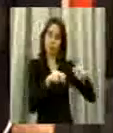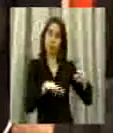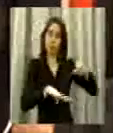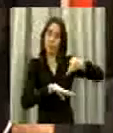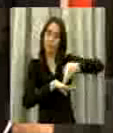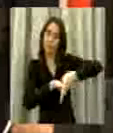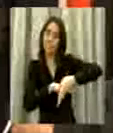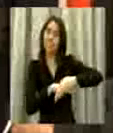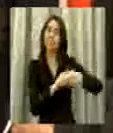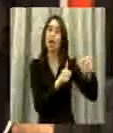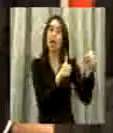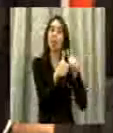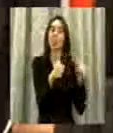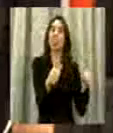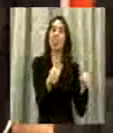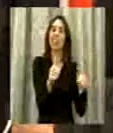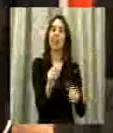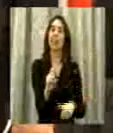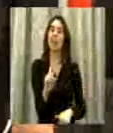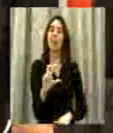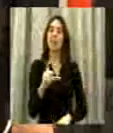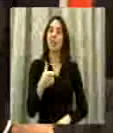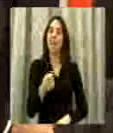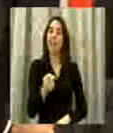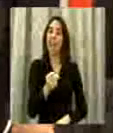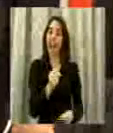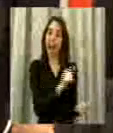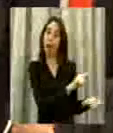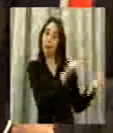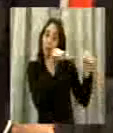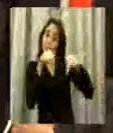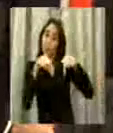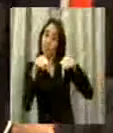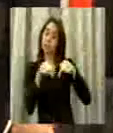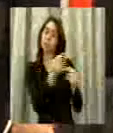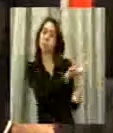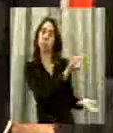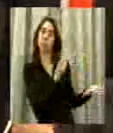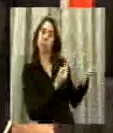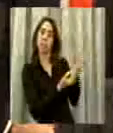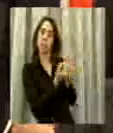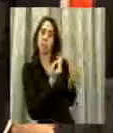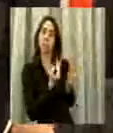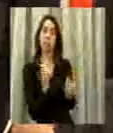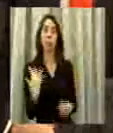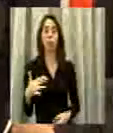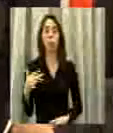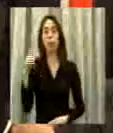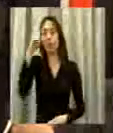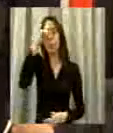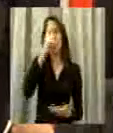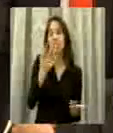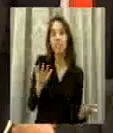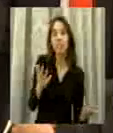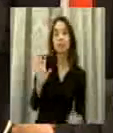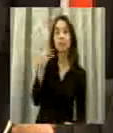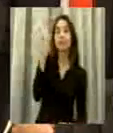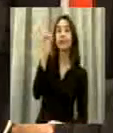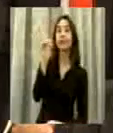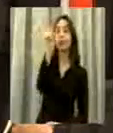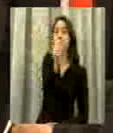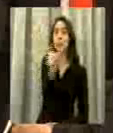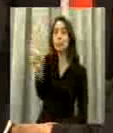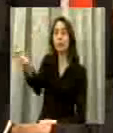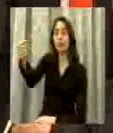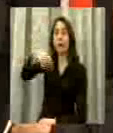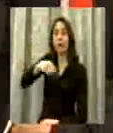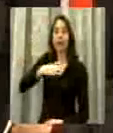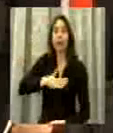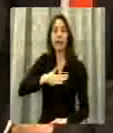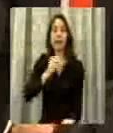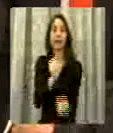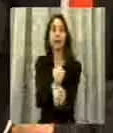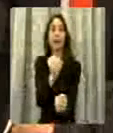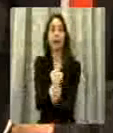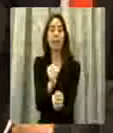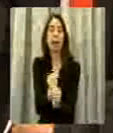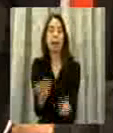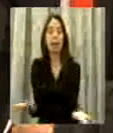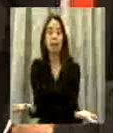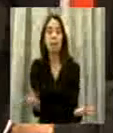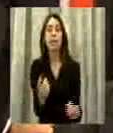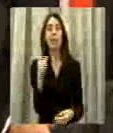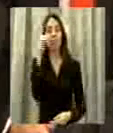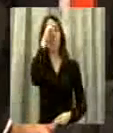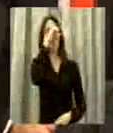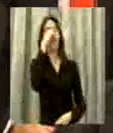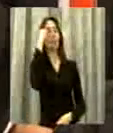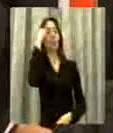visitando, dirigentes de La Vega, y ellos me decían, lo difícil es encontrar trabajadores. Lo difícil no